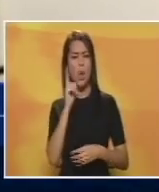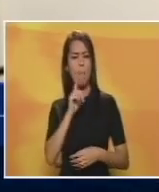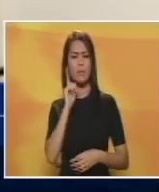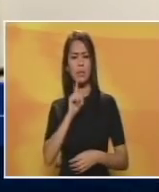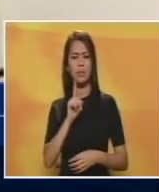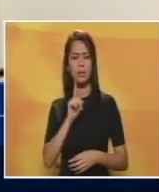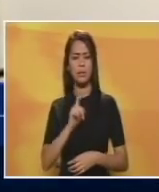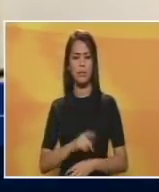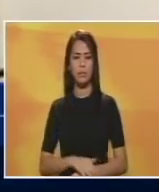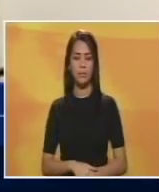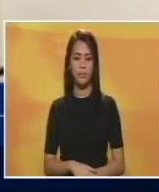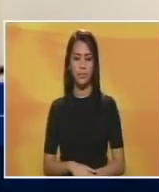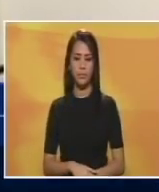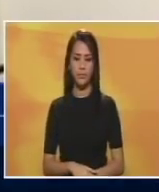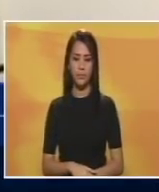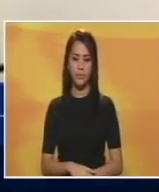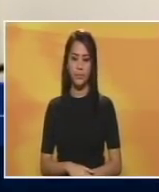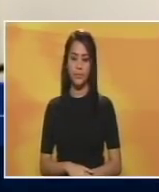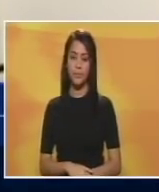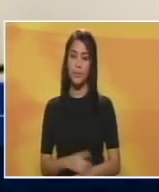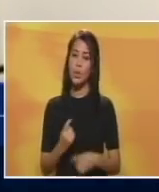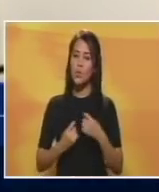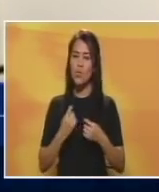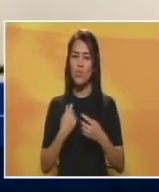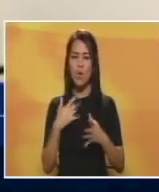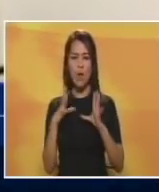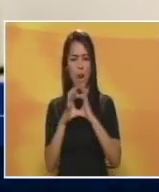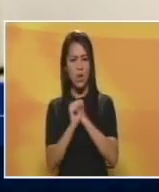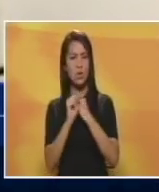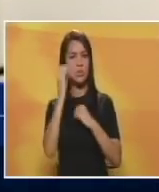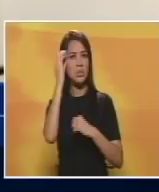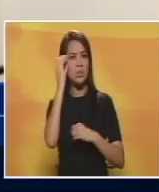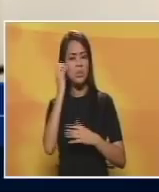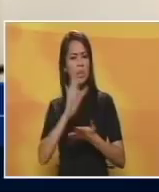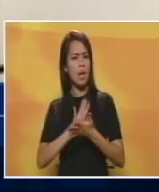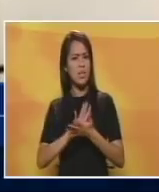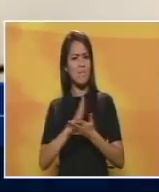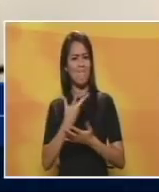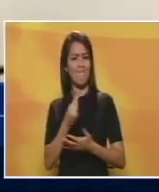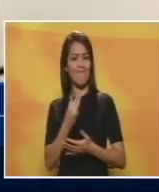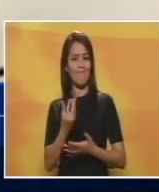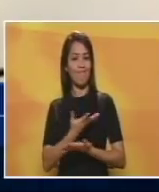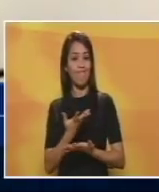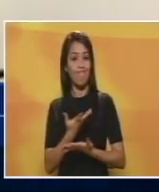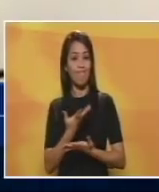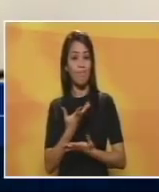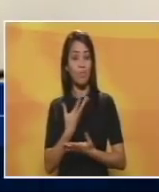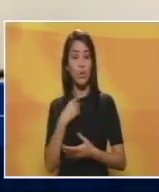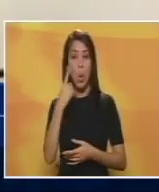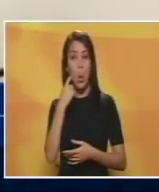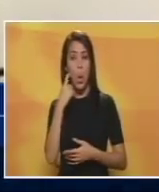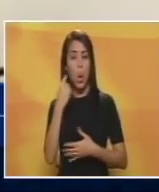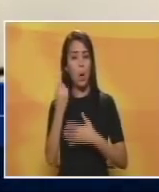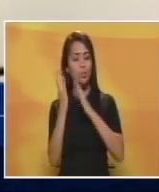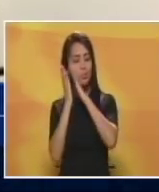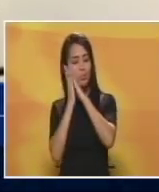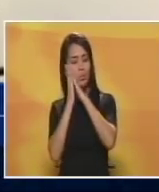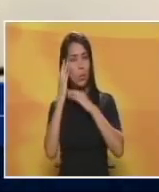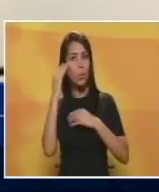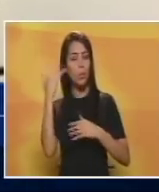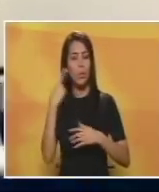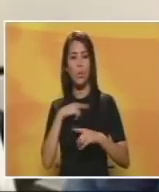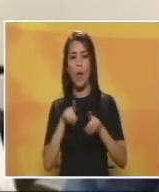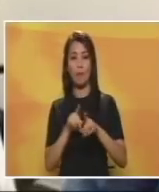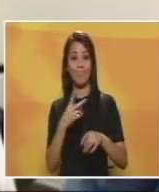mentiras contra mí, dudo que estén en la noche con la conciencia tranquila que yo acostumbro y durmiendo con el sueño que yo